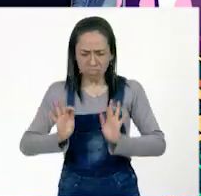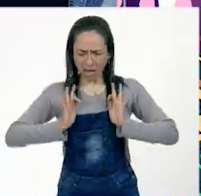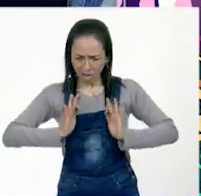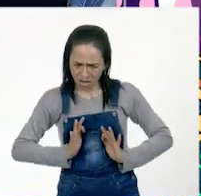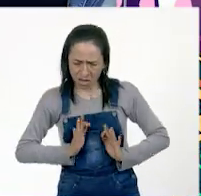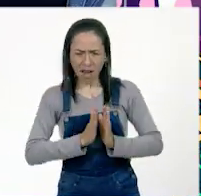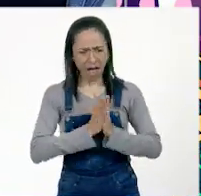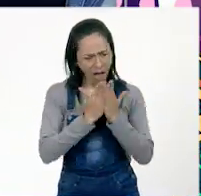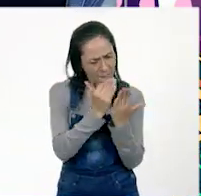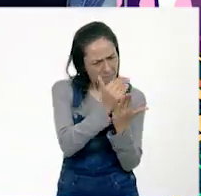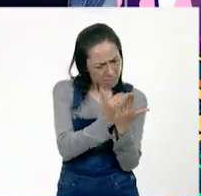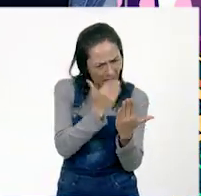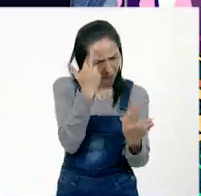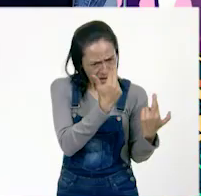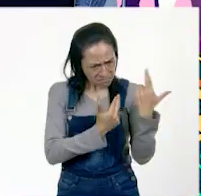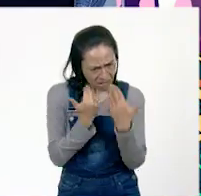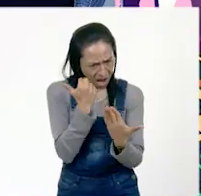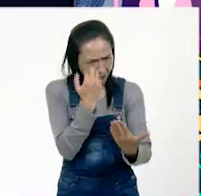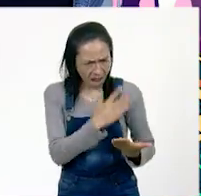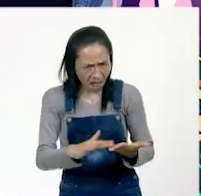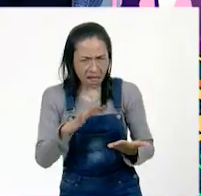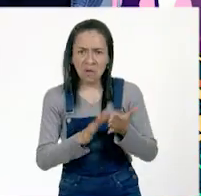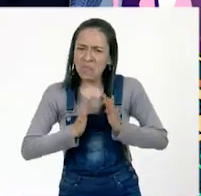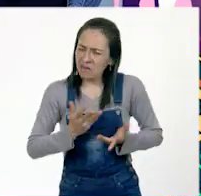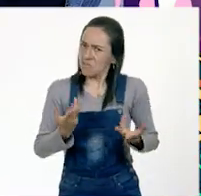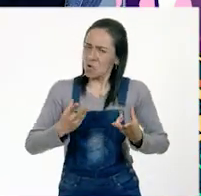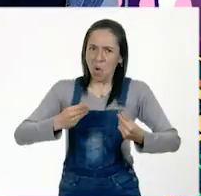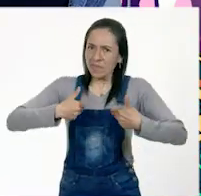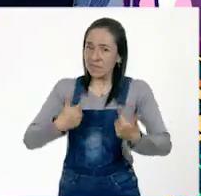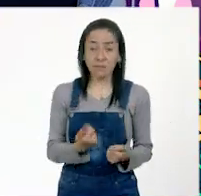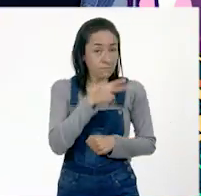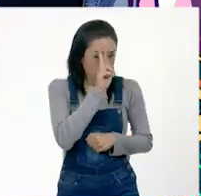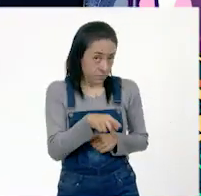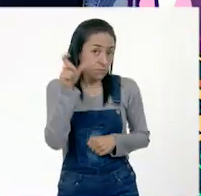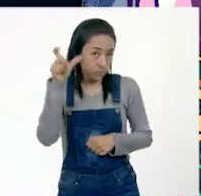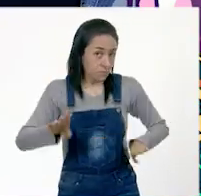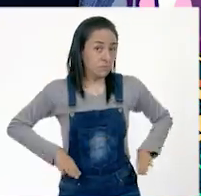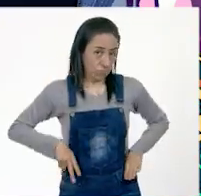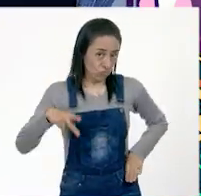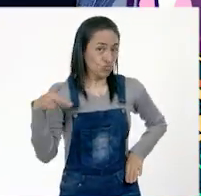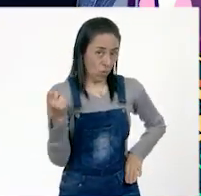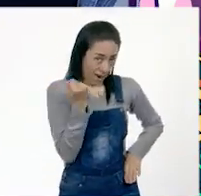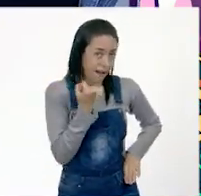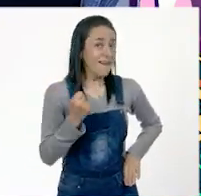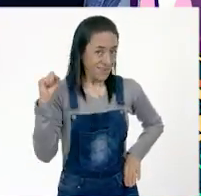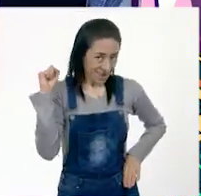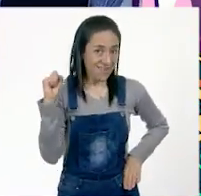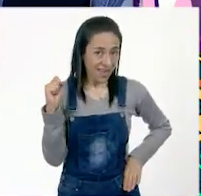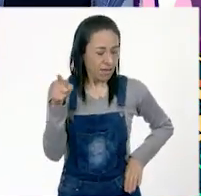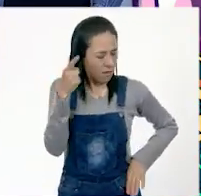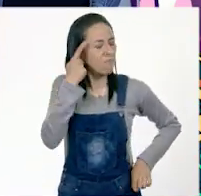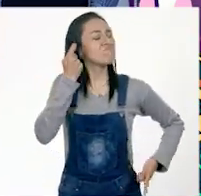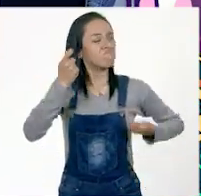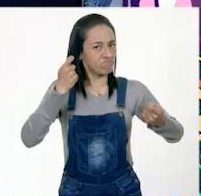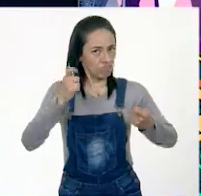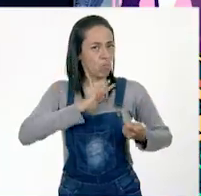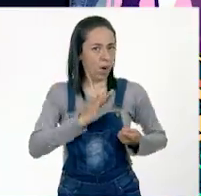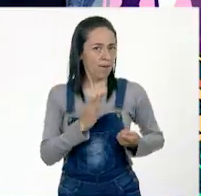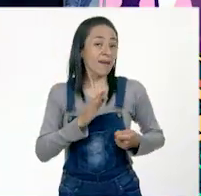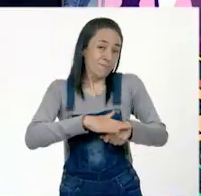muy valiosa de la subcomandante Angélica y una de las razones principales por las que forma parte de esta